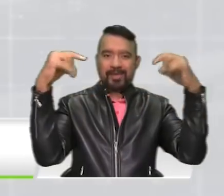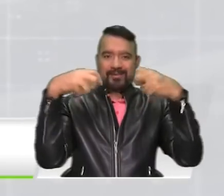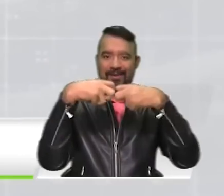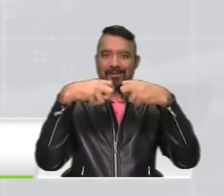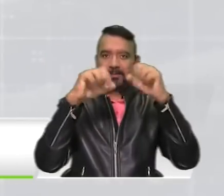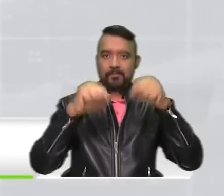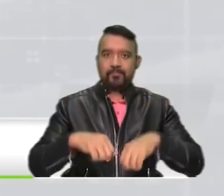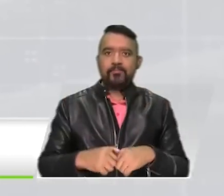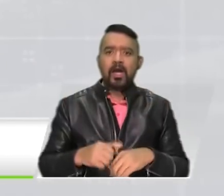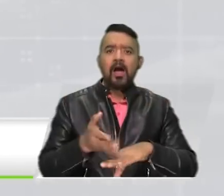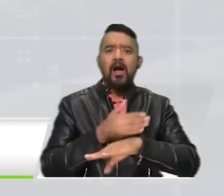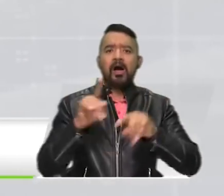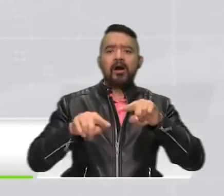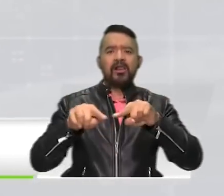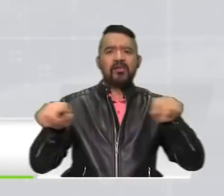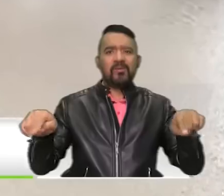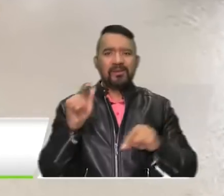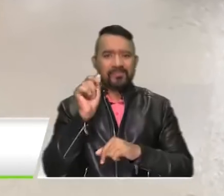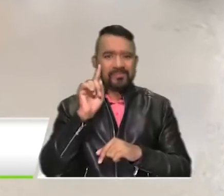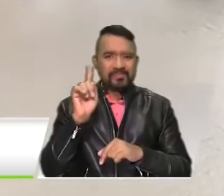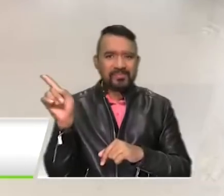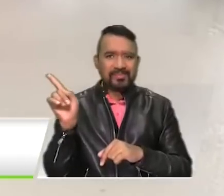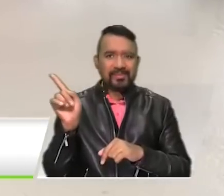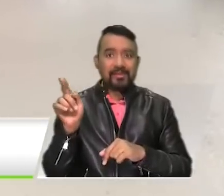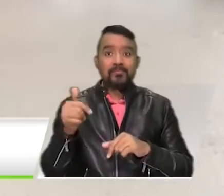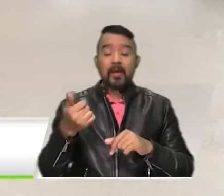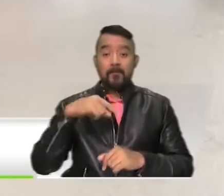inundaciones en vías públicas y en el poli